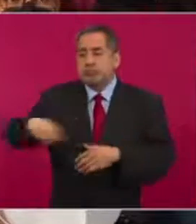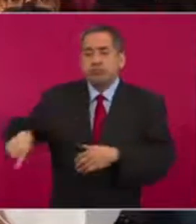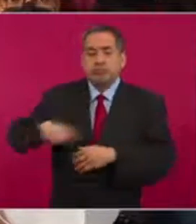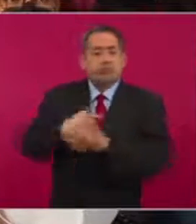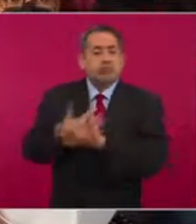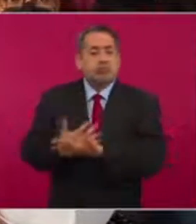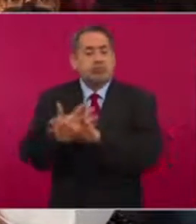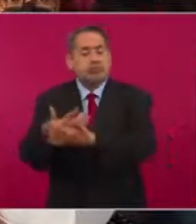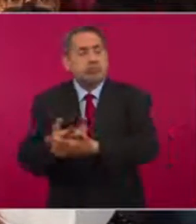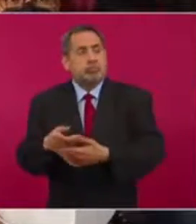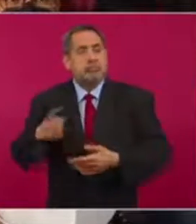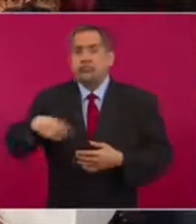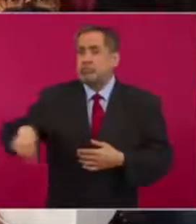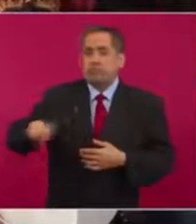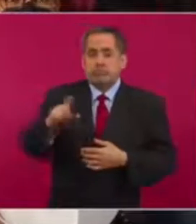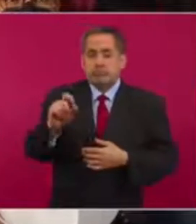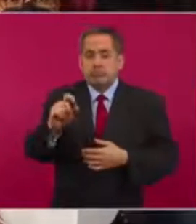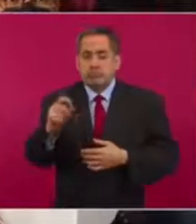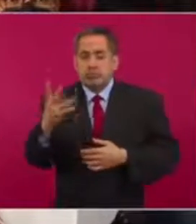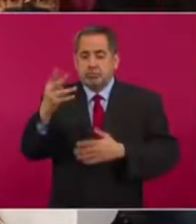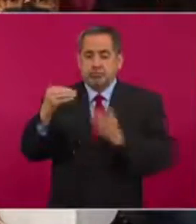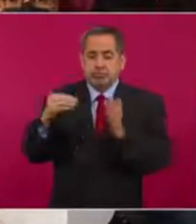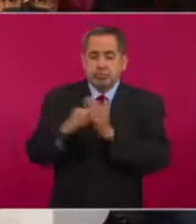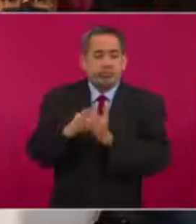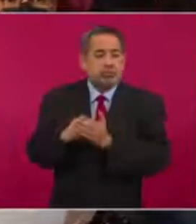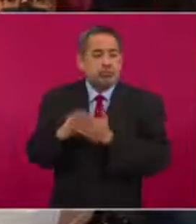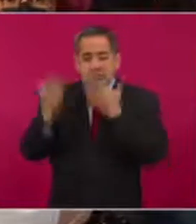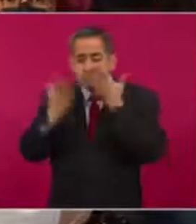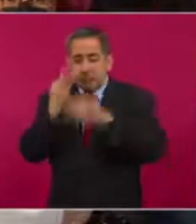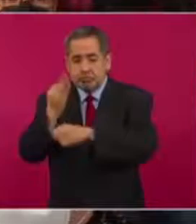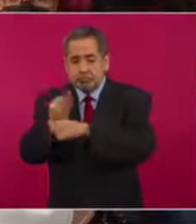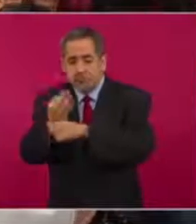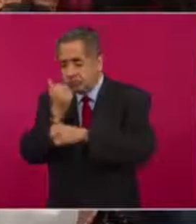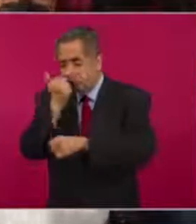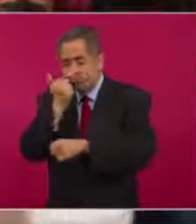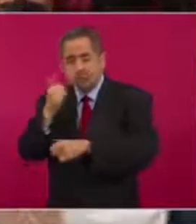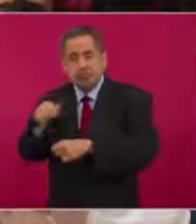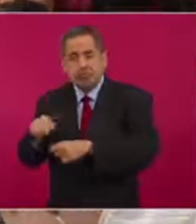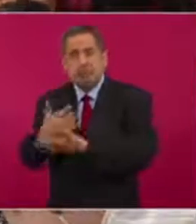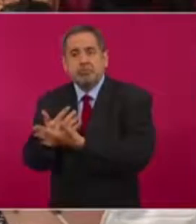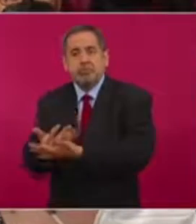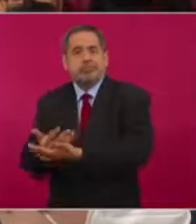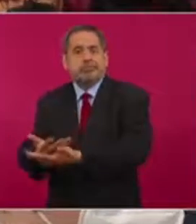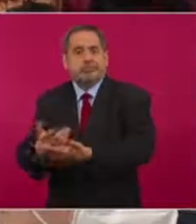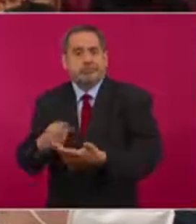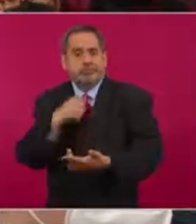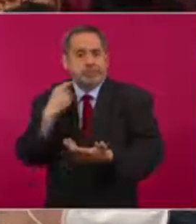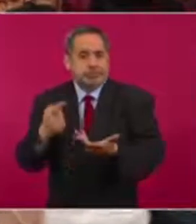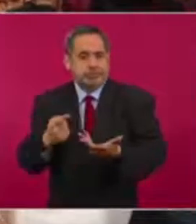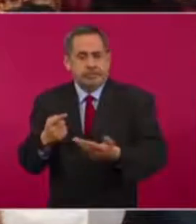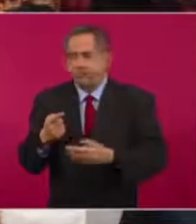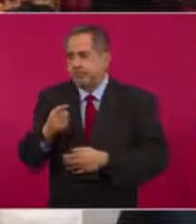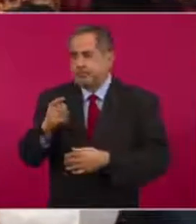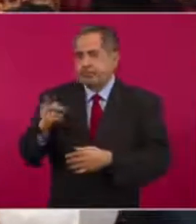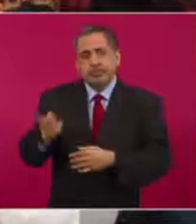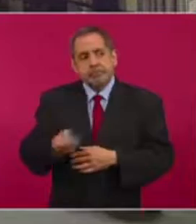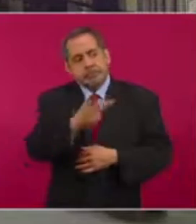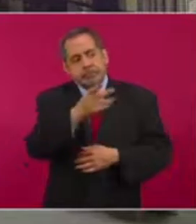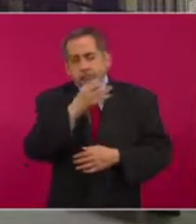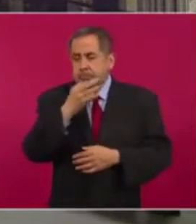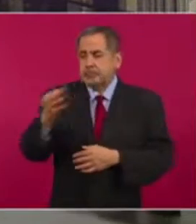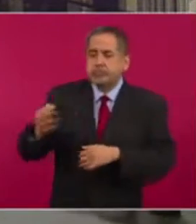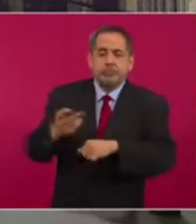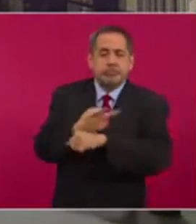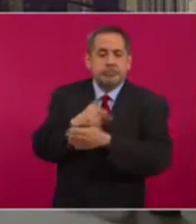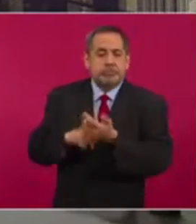a cerca de 24,000 estudiantes. Entonces, ¿qué puede mandar decir y qué le informan respecto a esta solución que se está dando también con los profesores